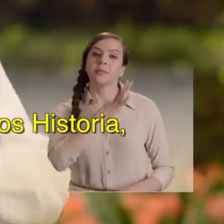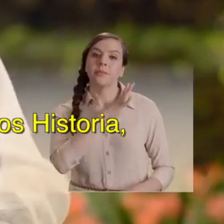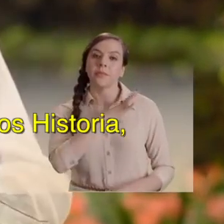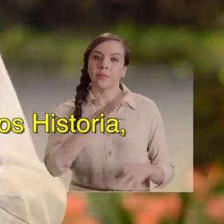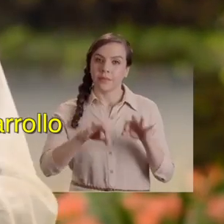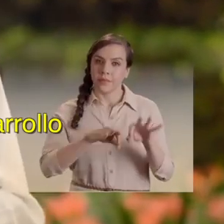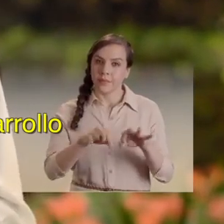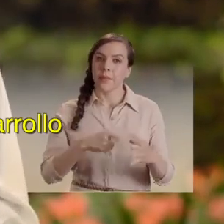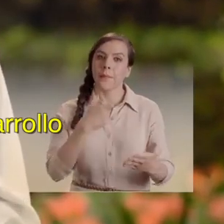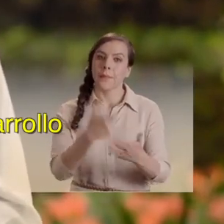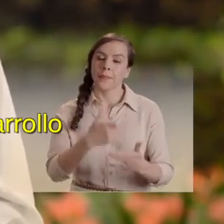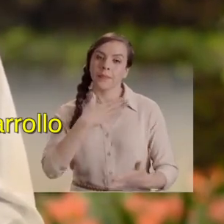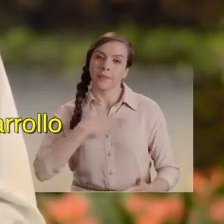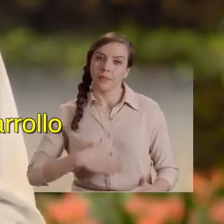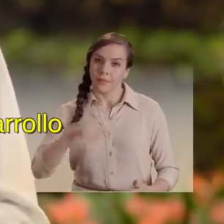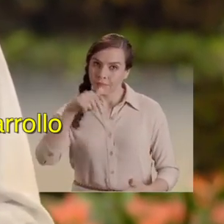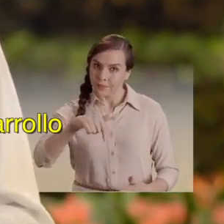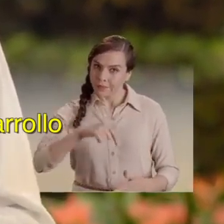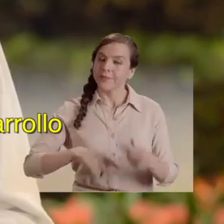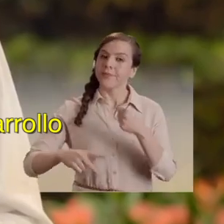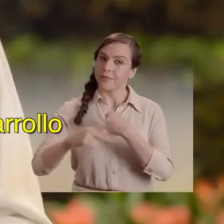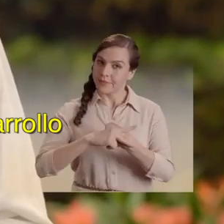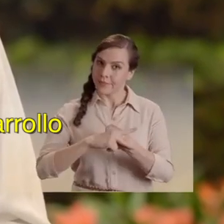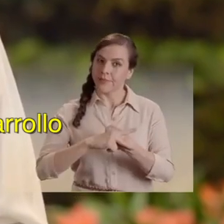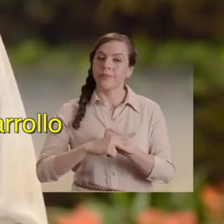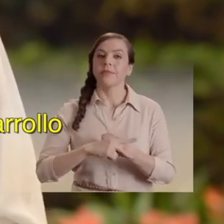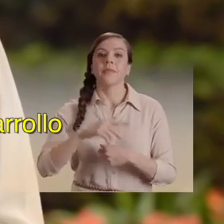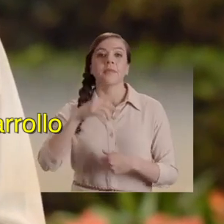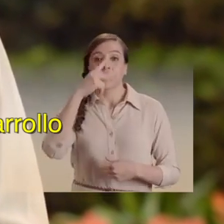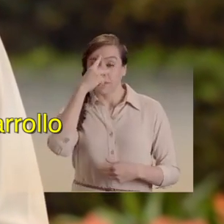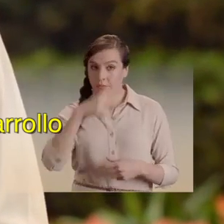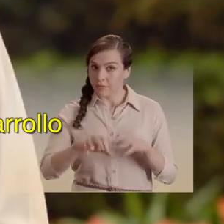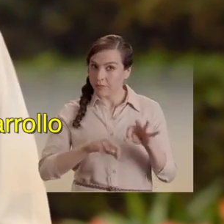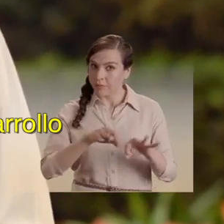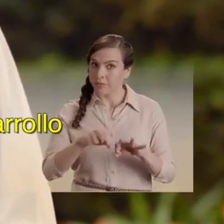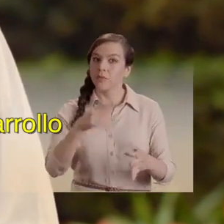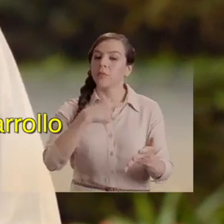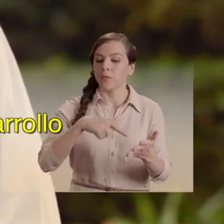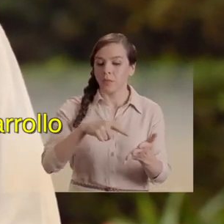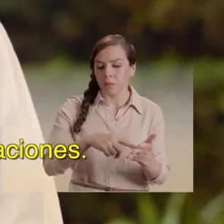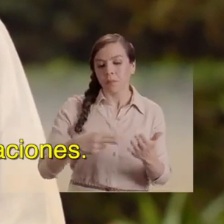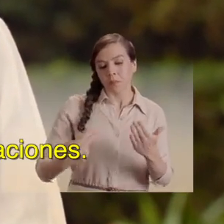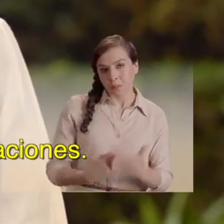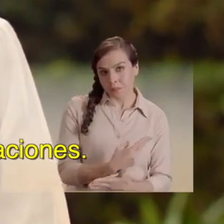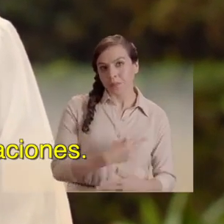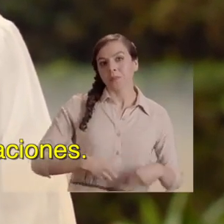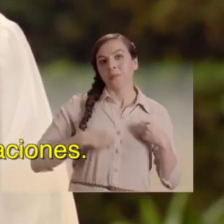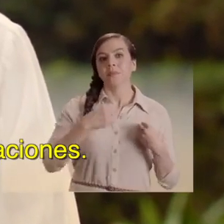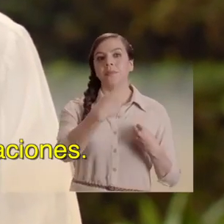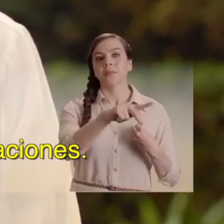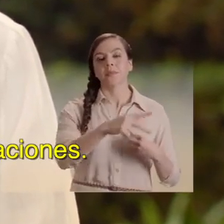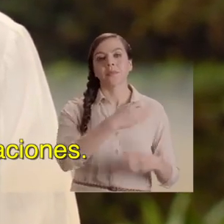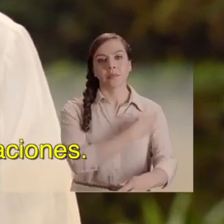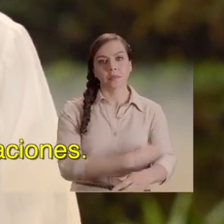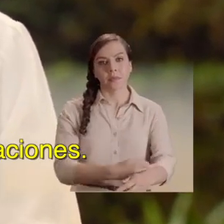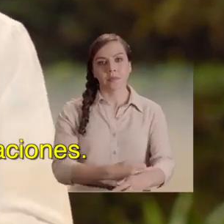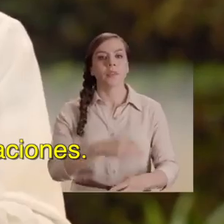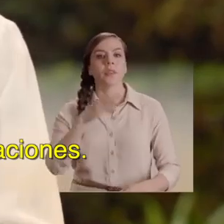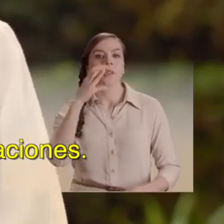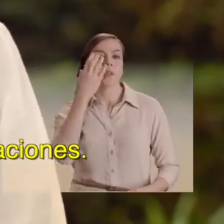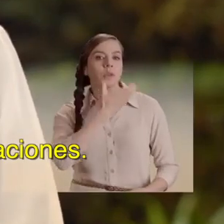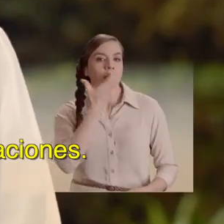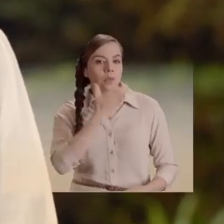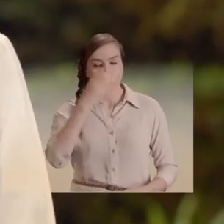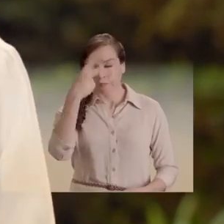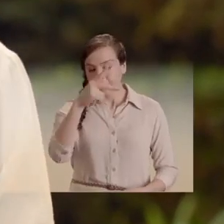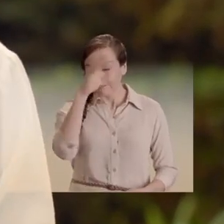López Obrador, en un mitin aseguró que es con desarrollo económico y no con muros como se resuelven problemas en las